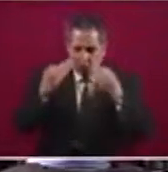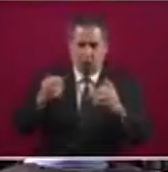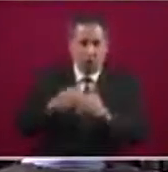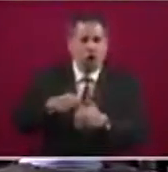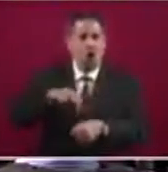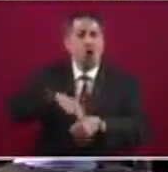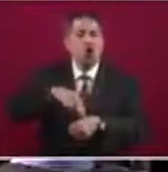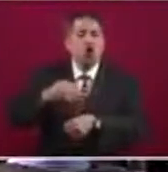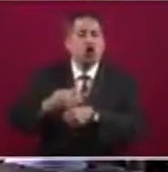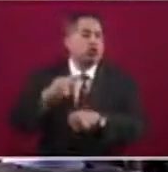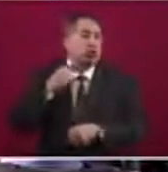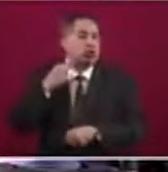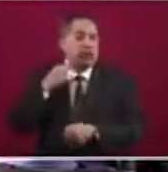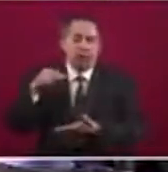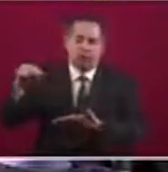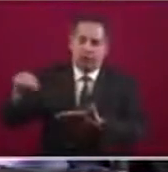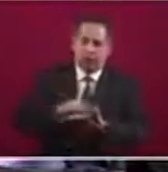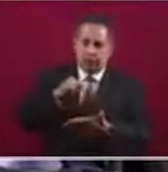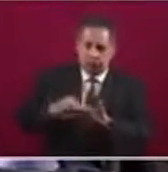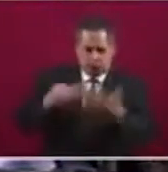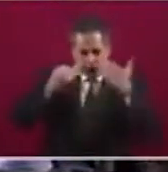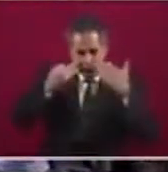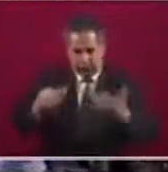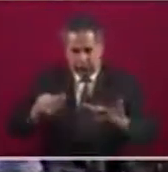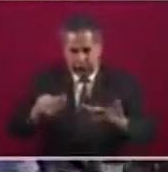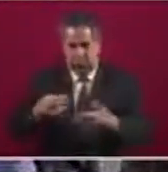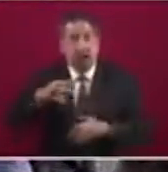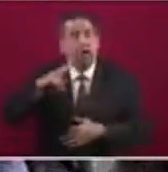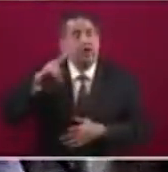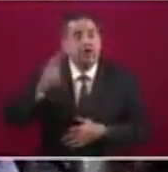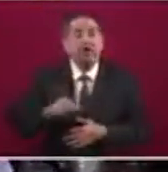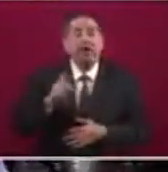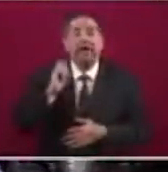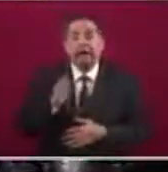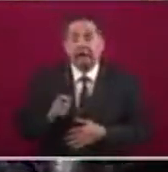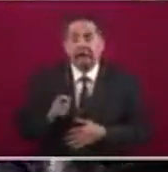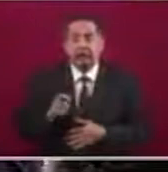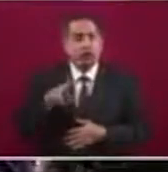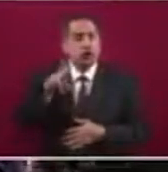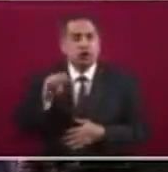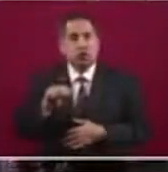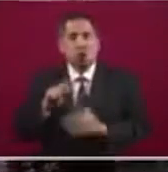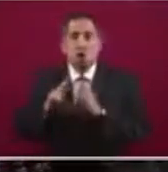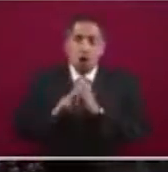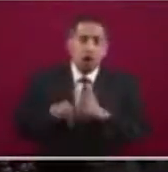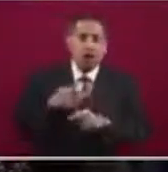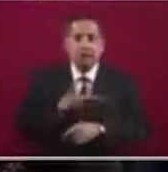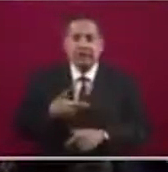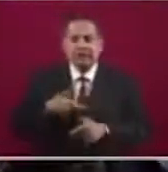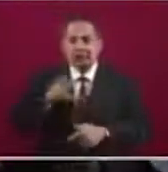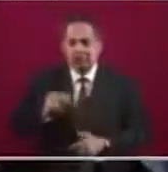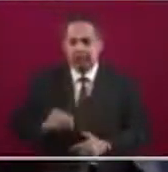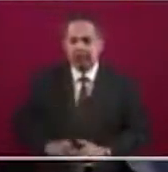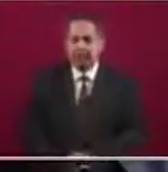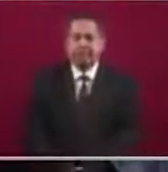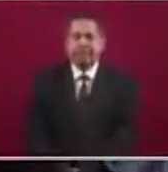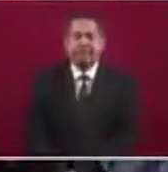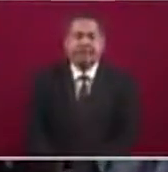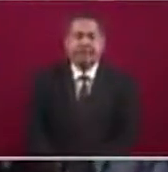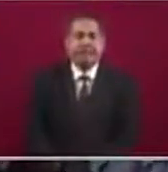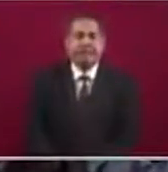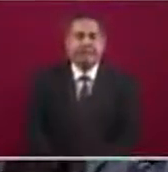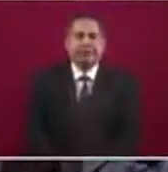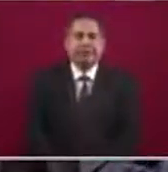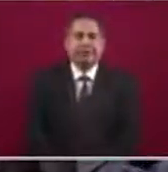el presidente andrés manuel lópez obrador firmó ante notario público su compromiso de no reelección y aclaró que no sólo está en contra de extender su